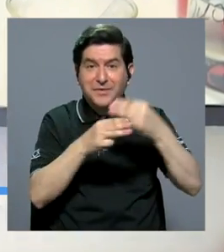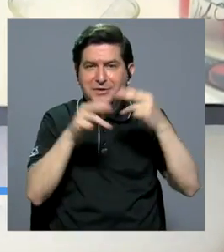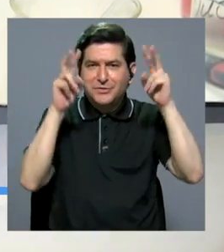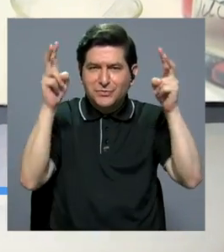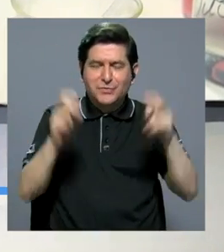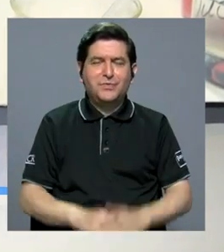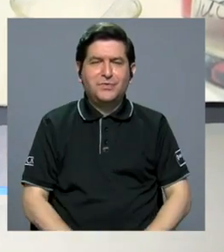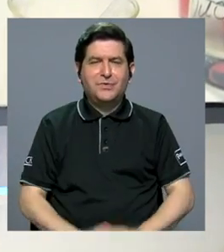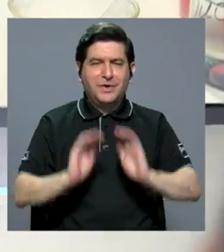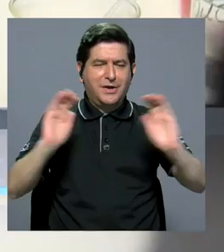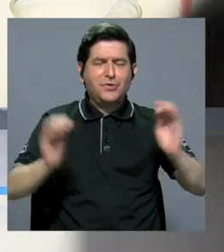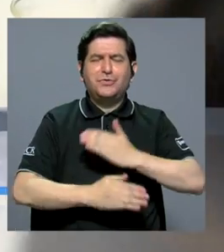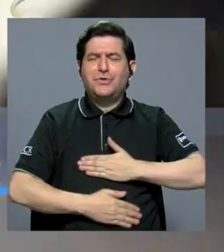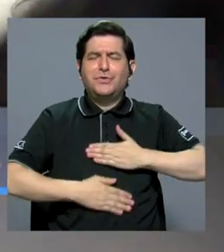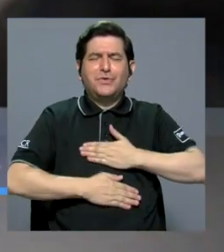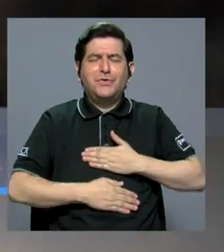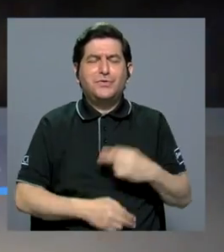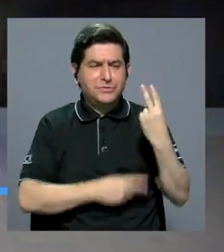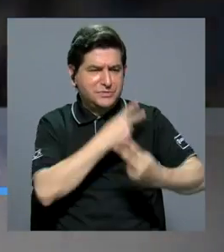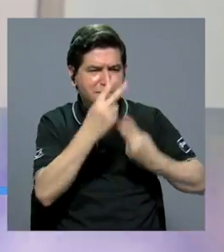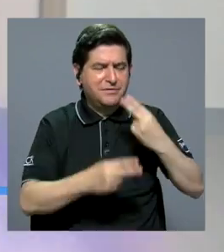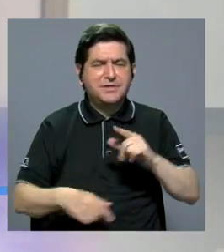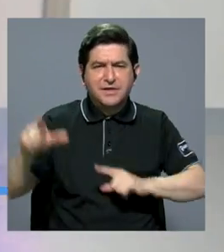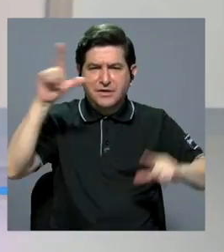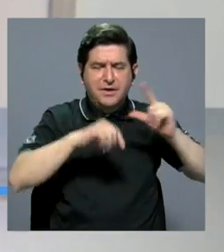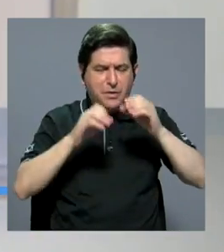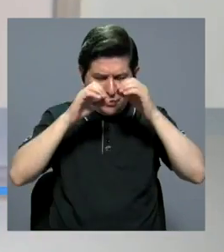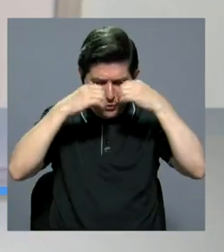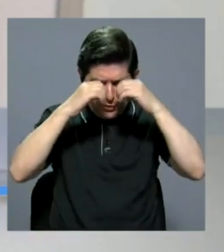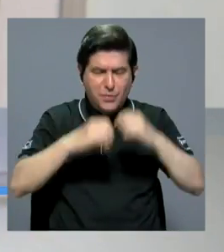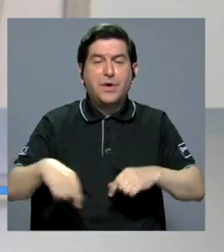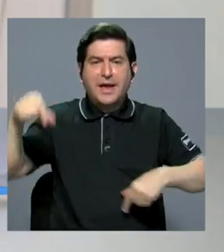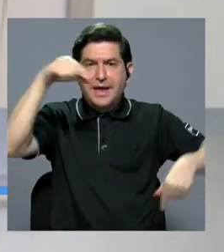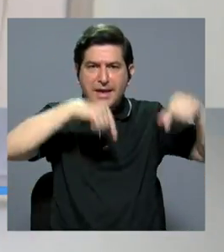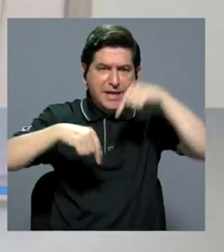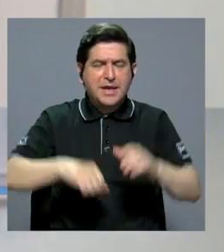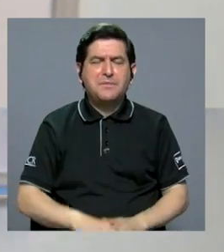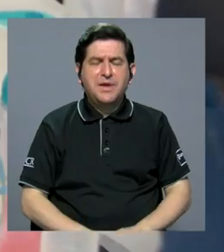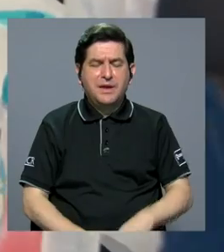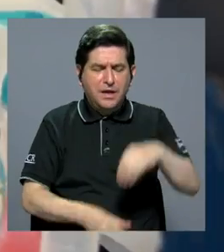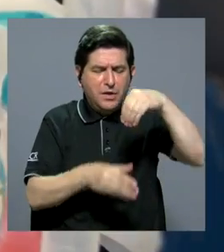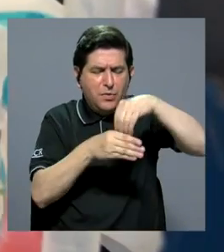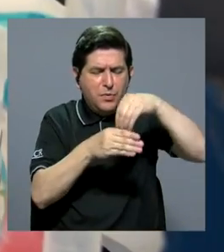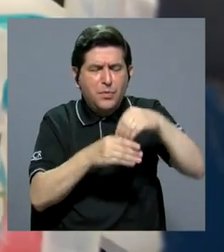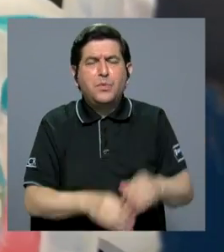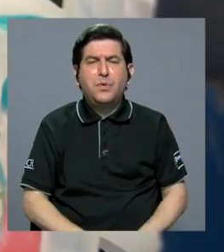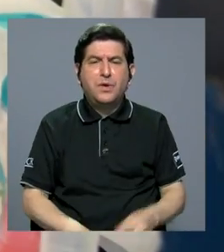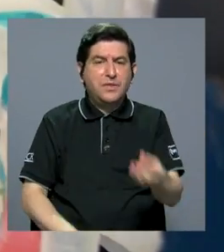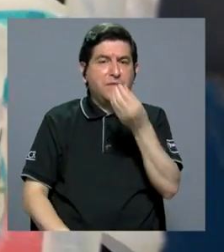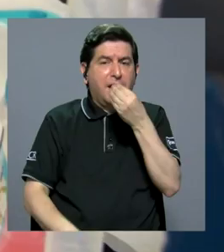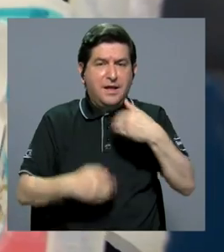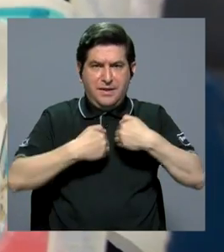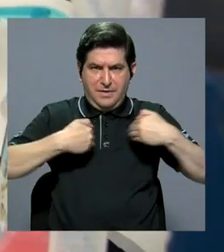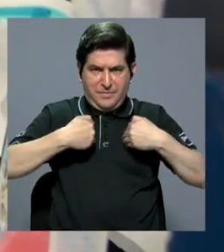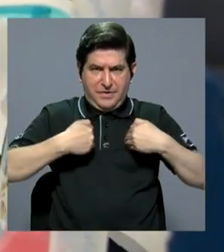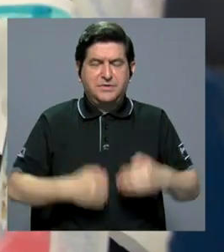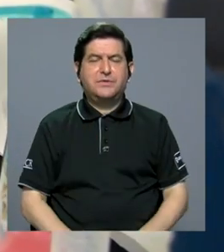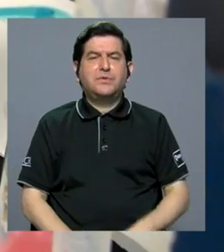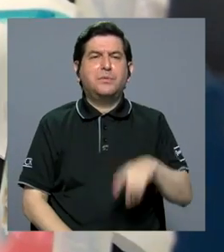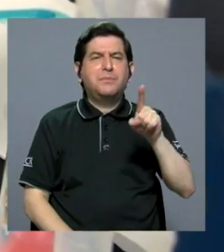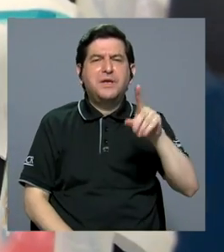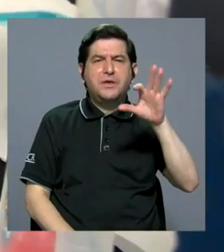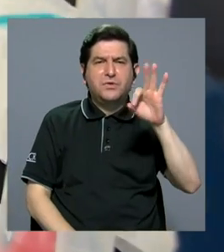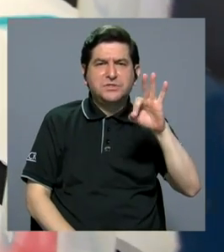forma lúdica, los niños visitaron los laboratorios de microbiología, química, bromatología de forrajes. Y es que